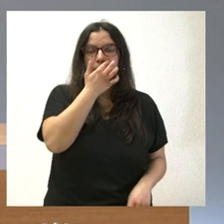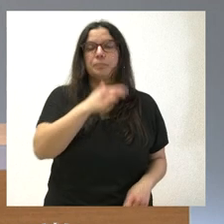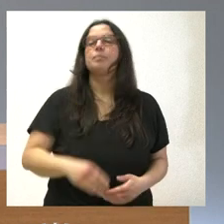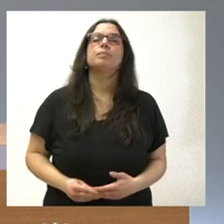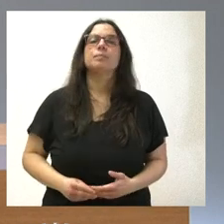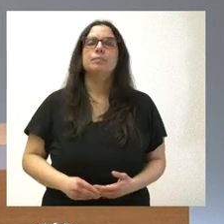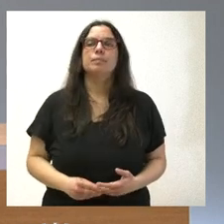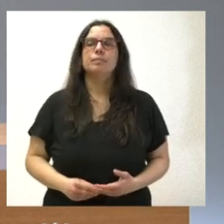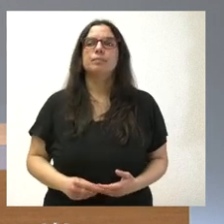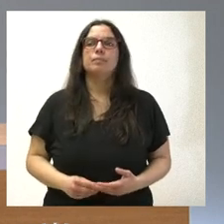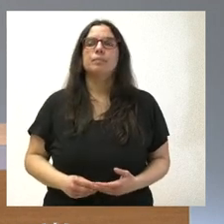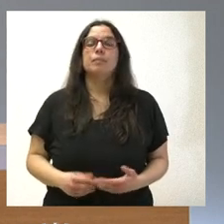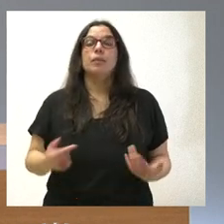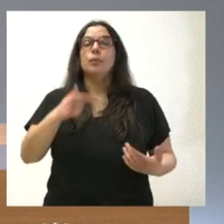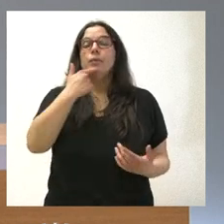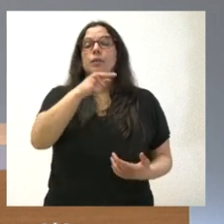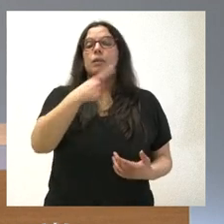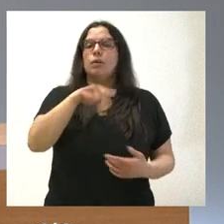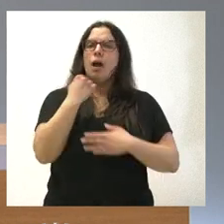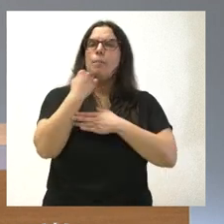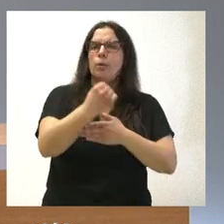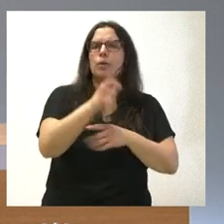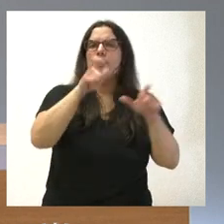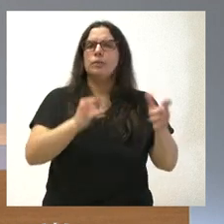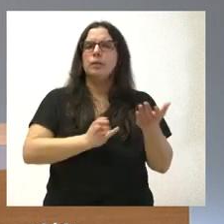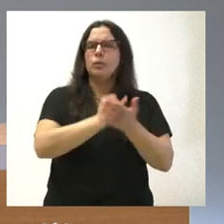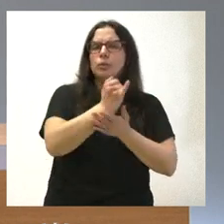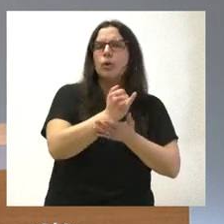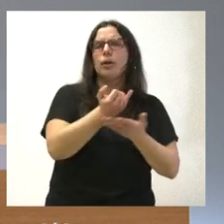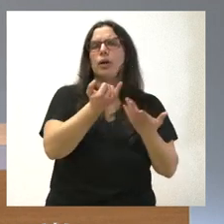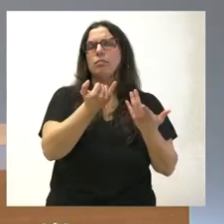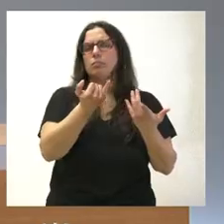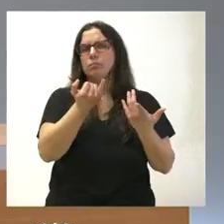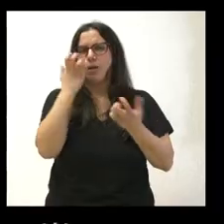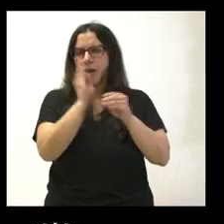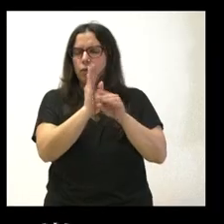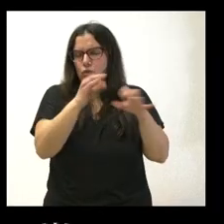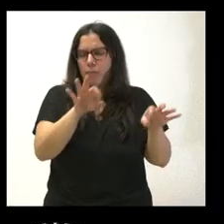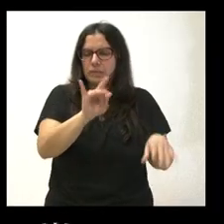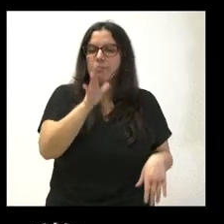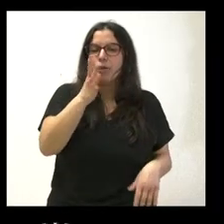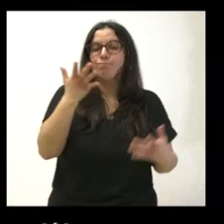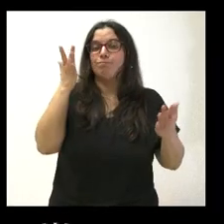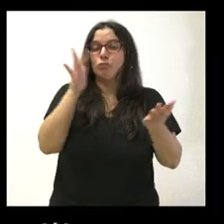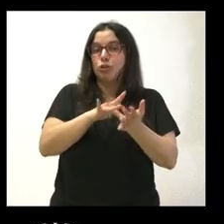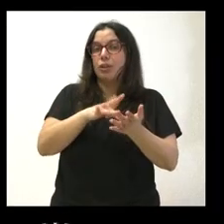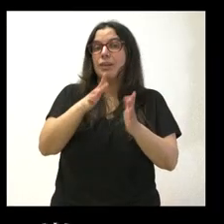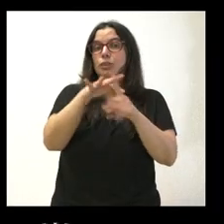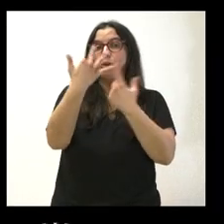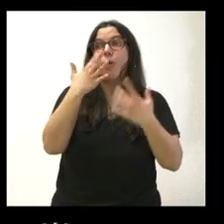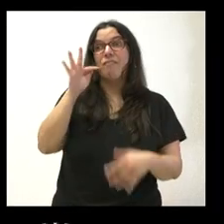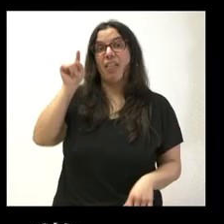este tema a plantea que están del lado de los agricultores los ganaderos normal pero claro se está dando la circunstancia por ejemplo en Francia que está